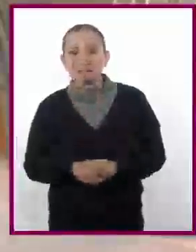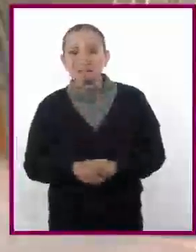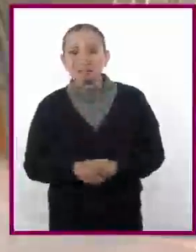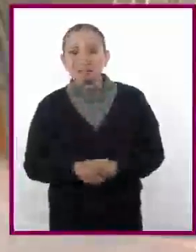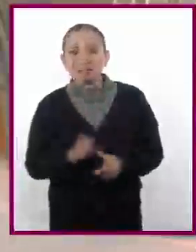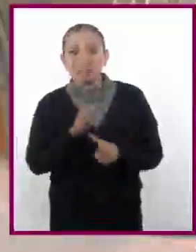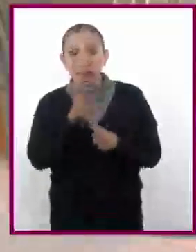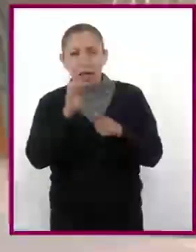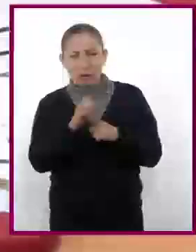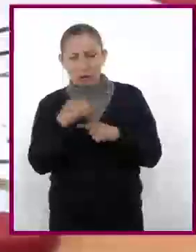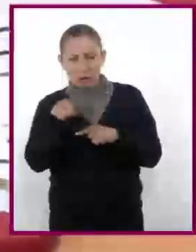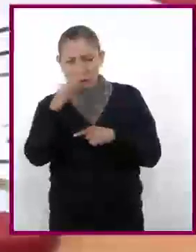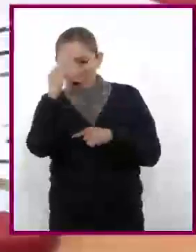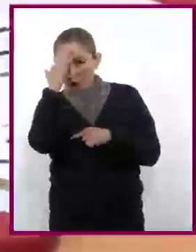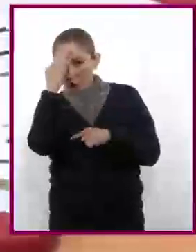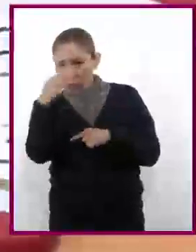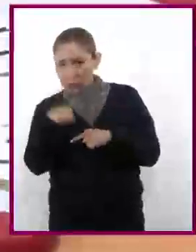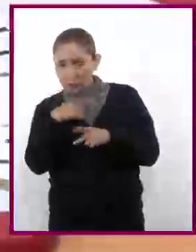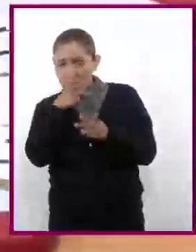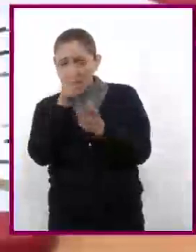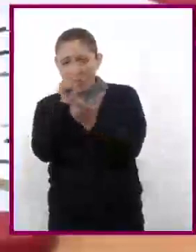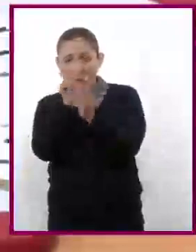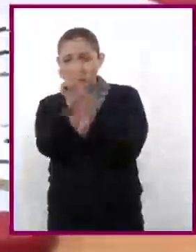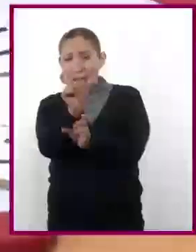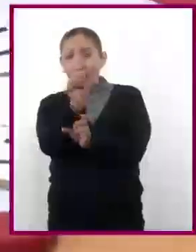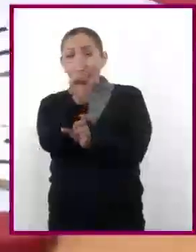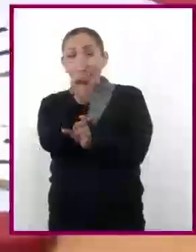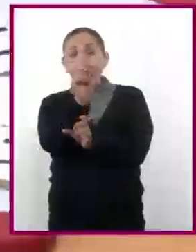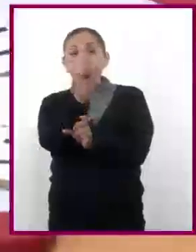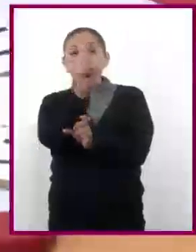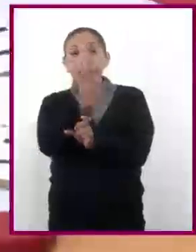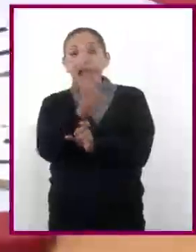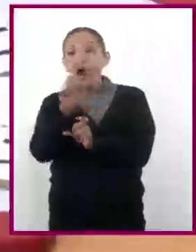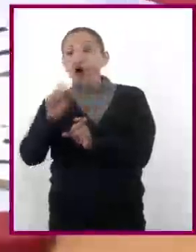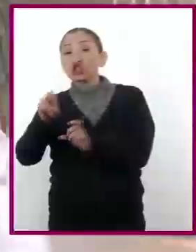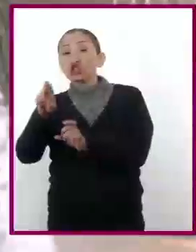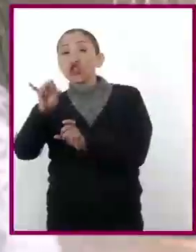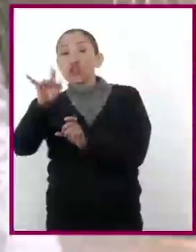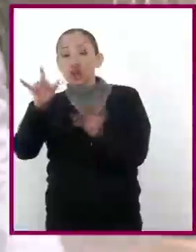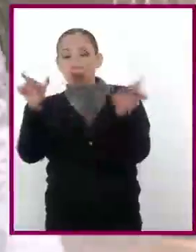Entonces, si conocemos lo que quiere decir un prefijo o un sufijo,